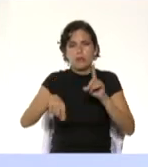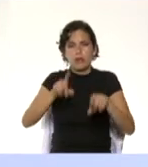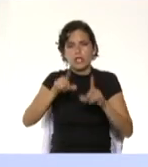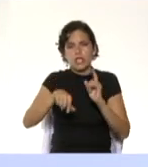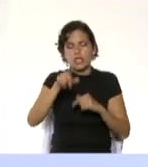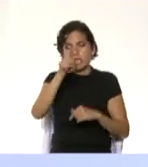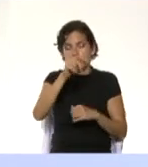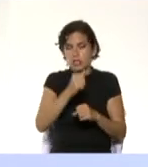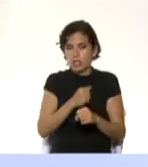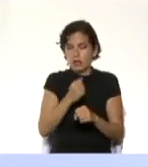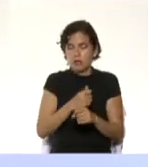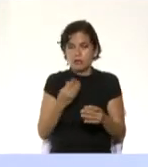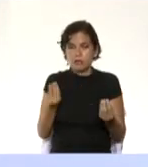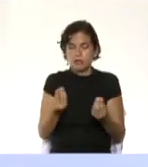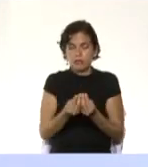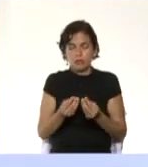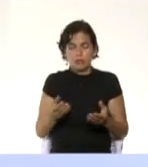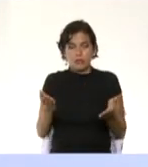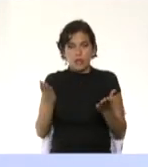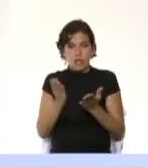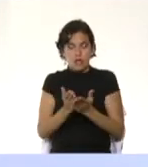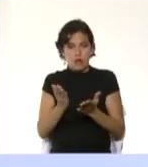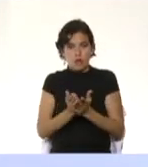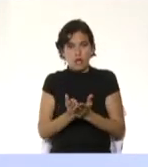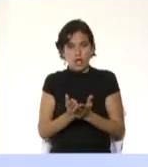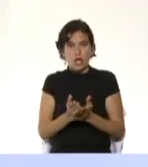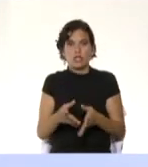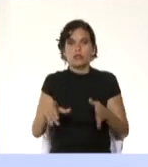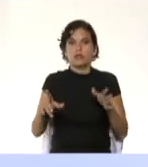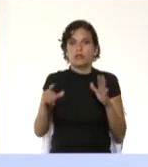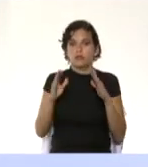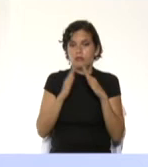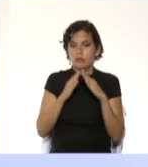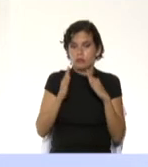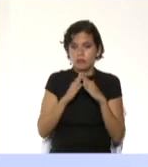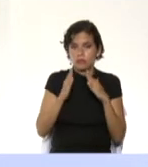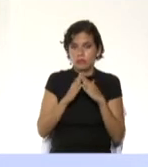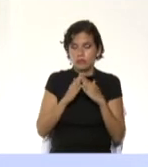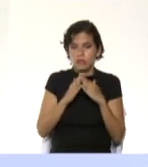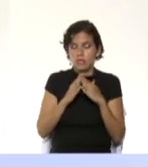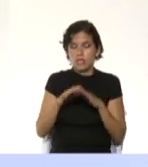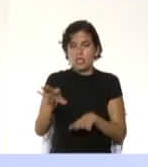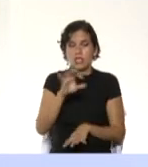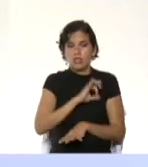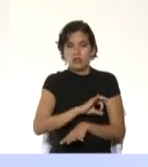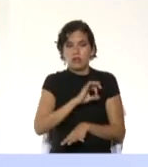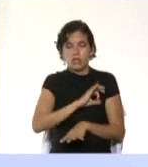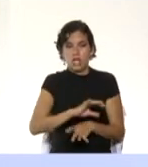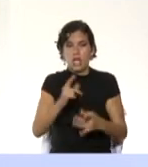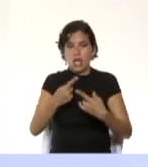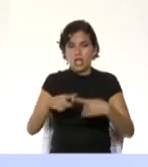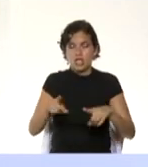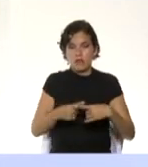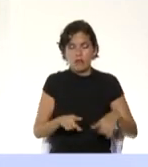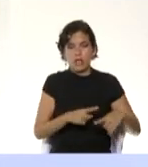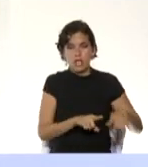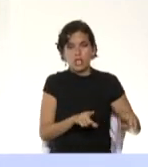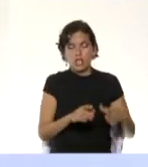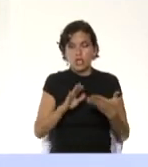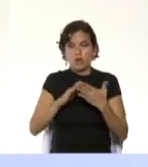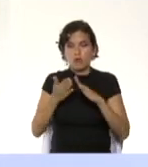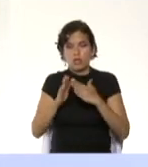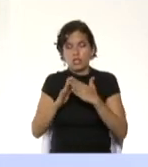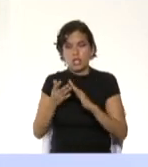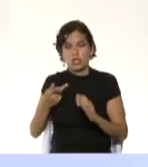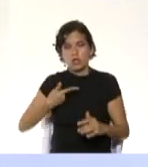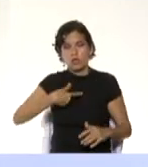en conjunto, como lo es la escuela, el hogar y la sociedad, las diferentes comunidades donde nuestros estudiantes